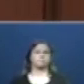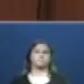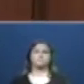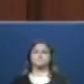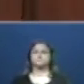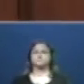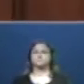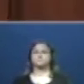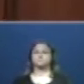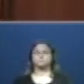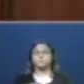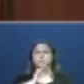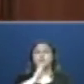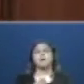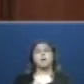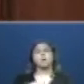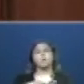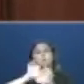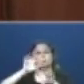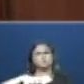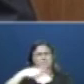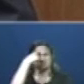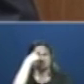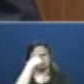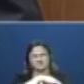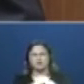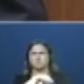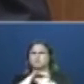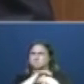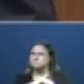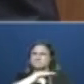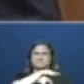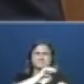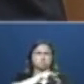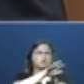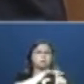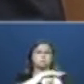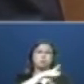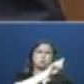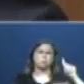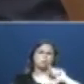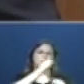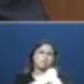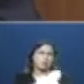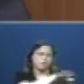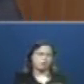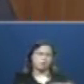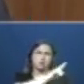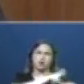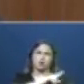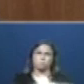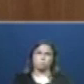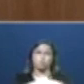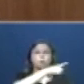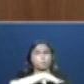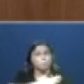junta la junta conoce y es sensible a los enormes problemas laborales de est cuencas y por ello va a poner en marcha